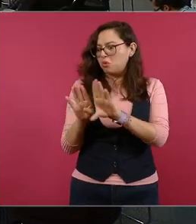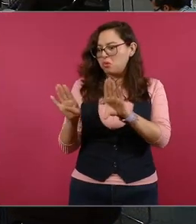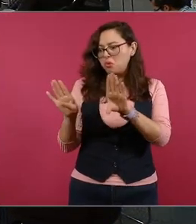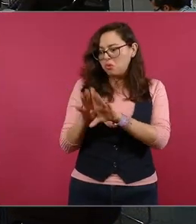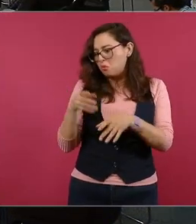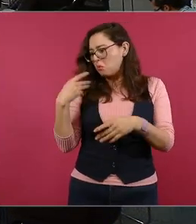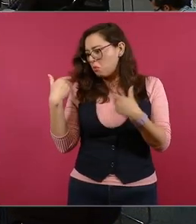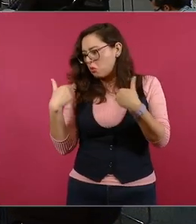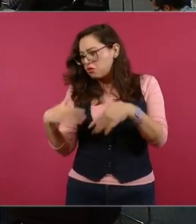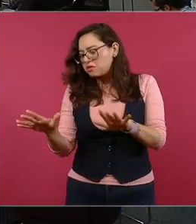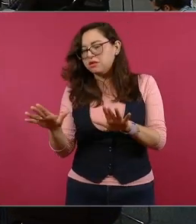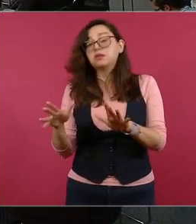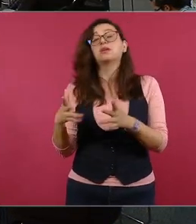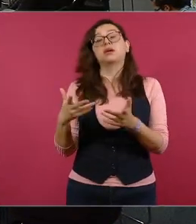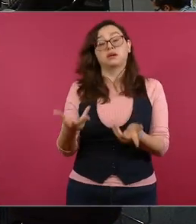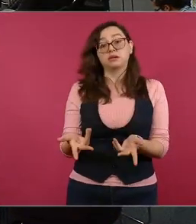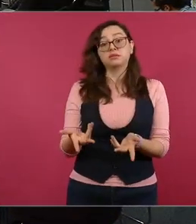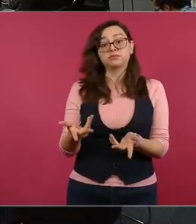humbol